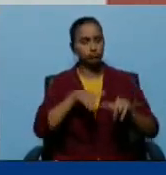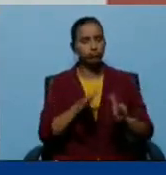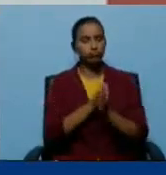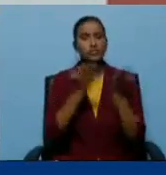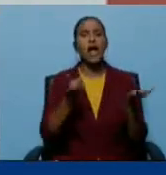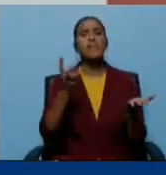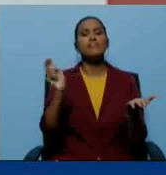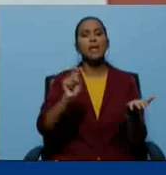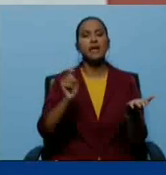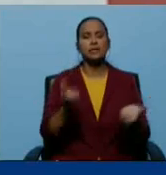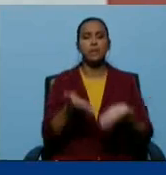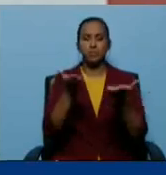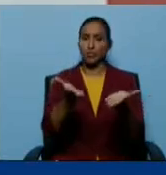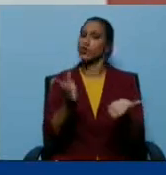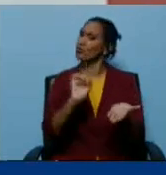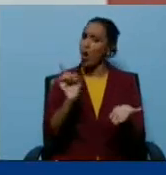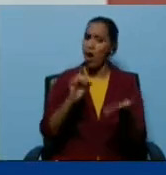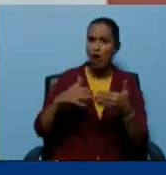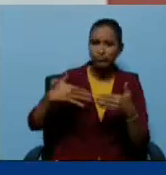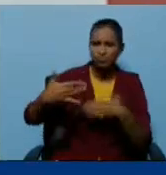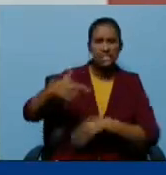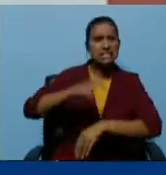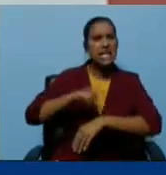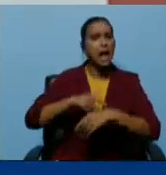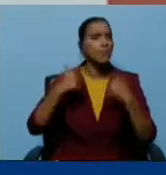ya la vida va pasando.